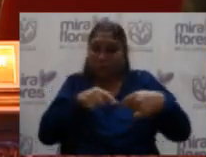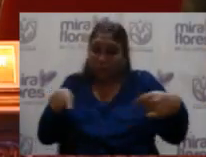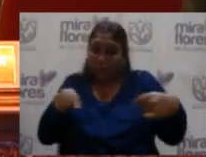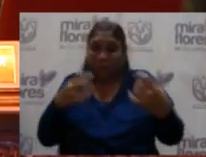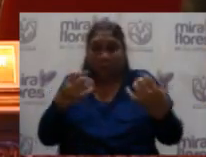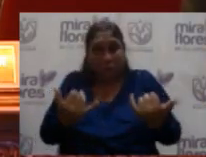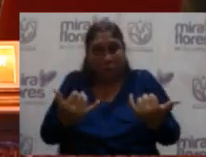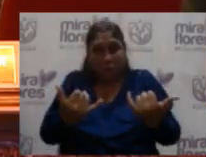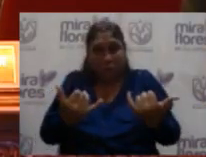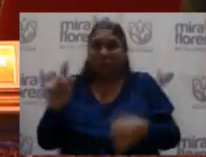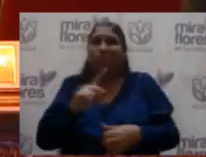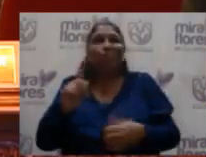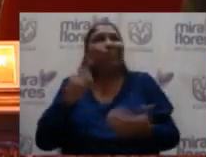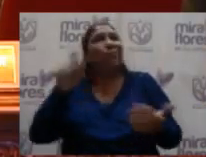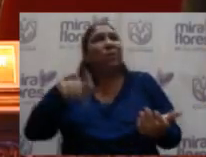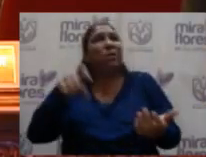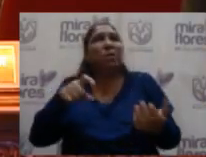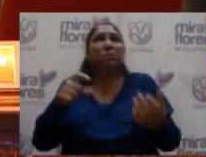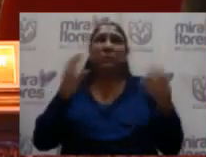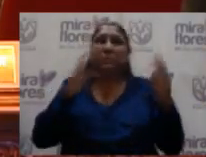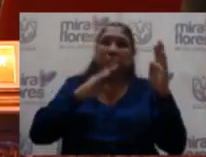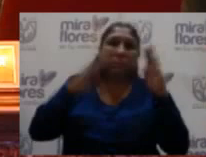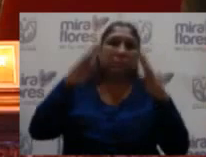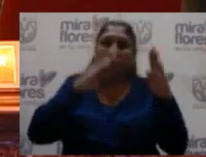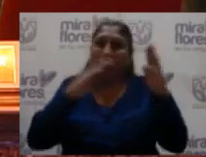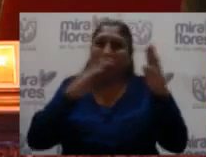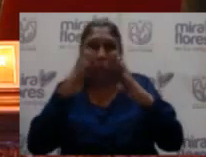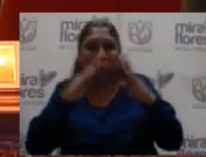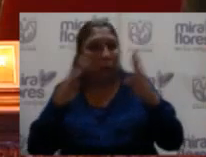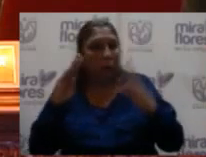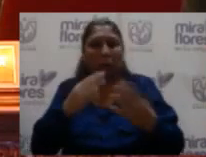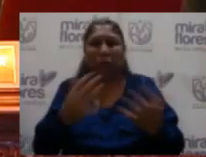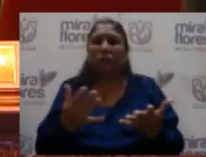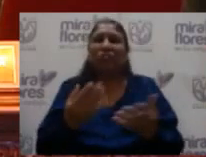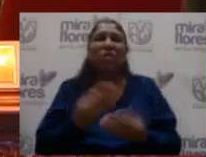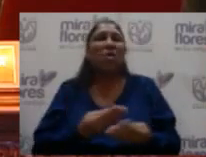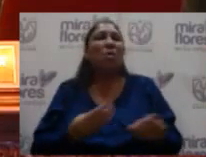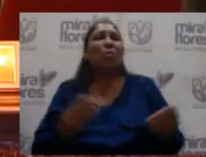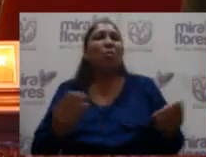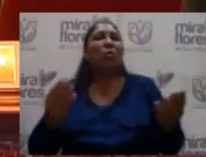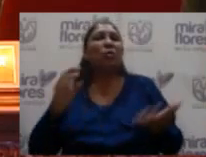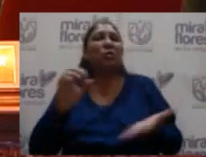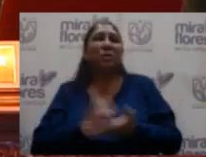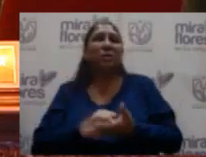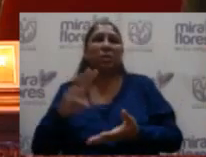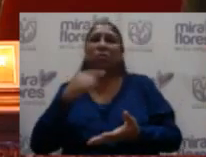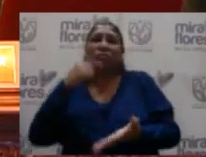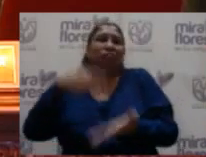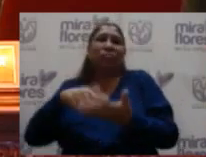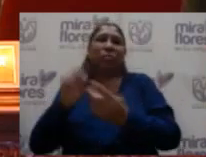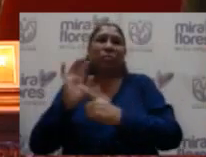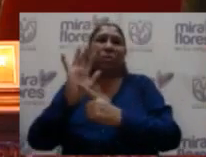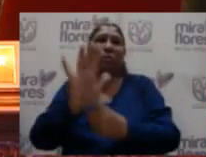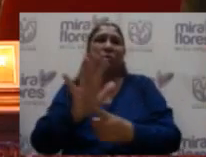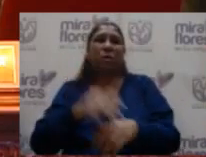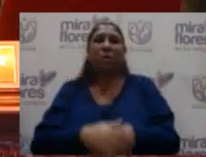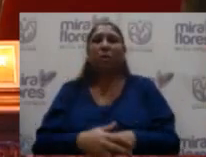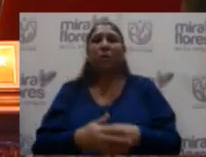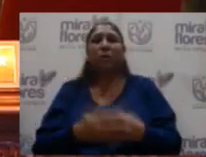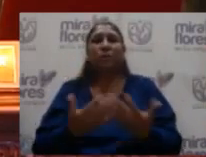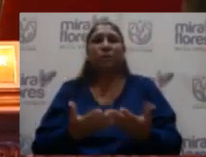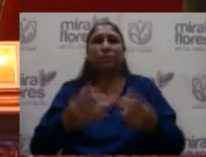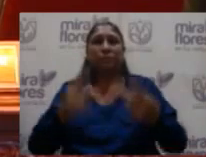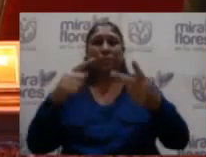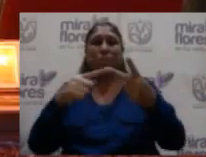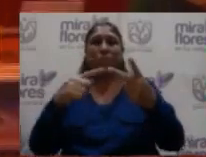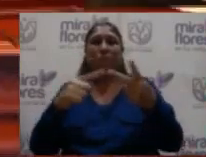que no hay que alarmarse ni preocuparse por cosas que no son como se han expresado. En